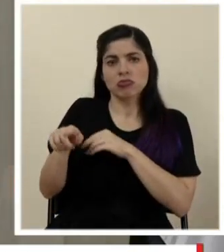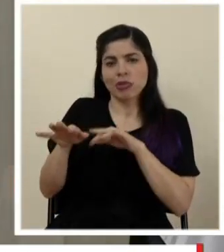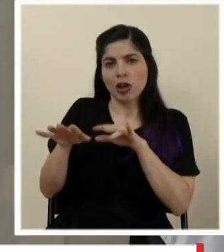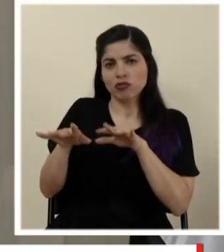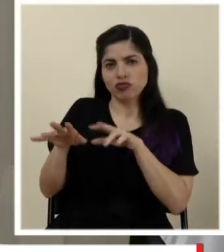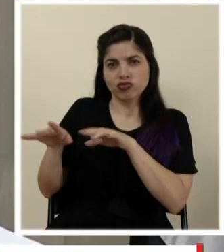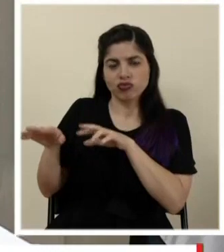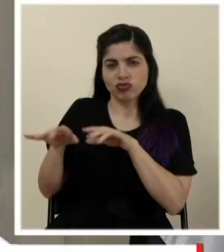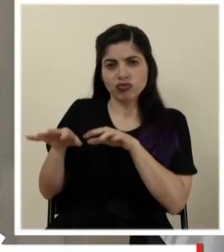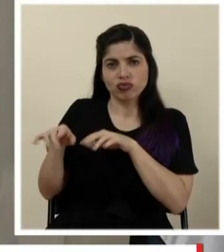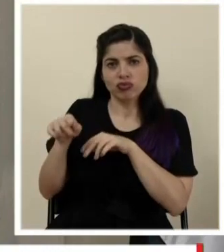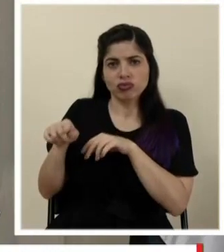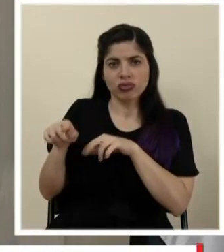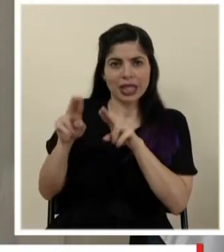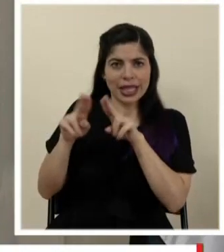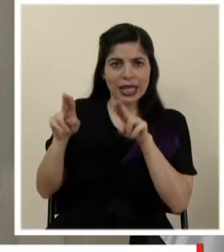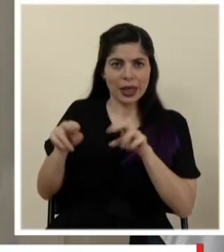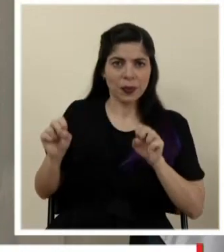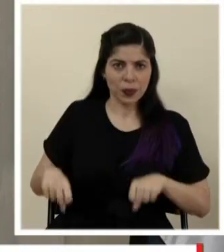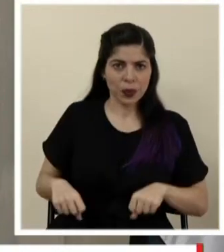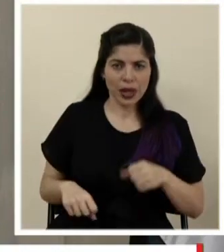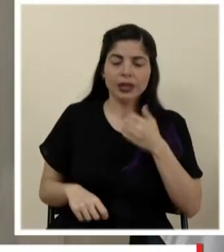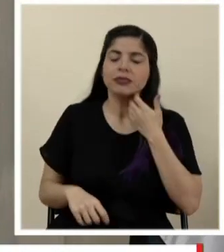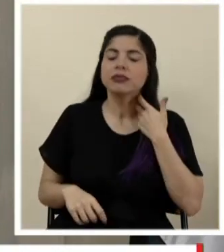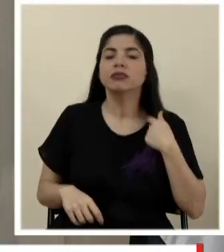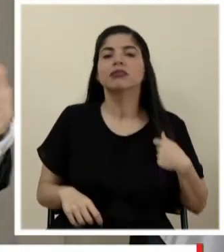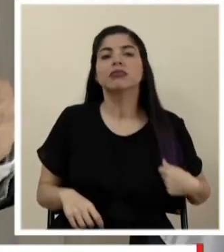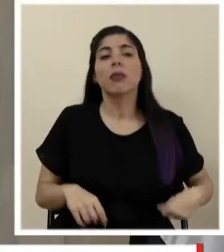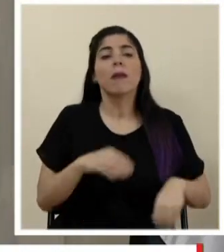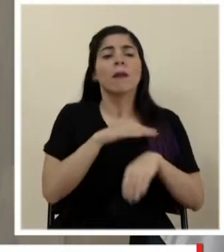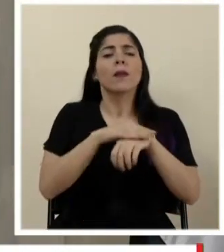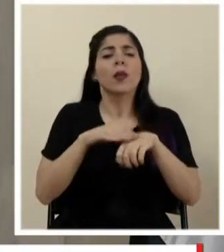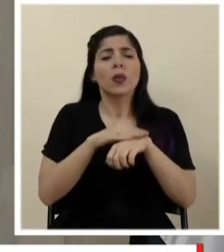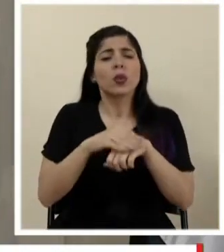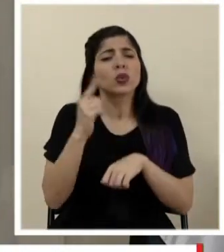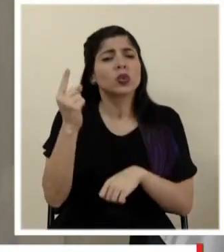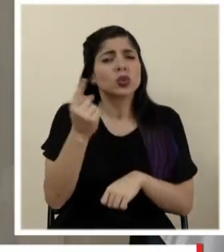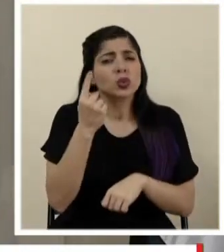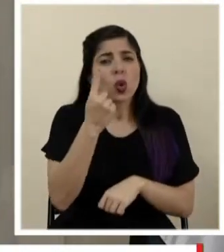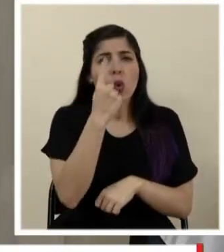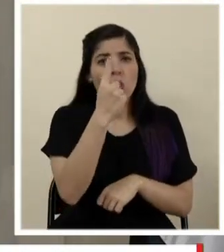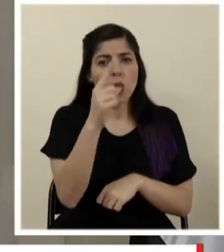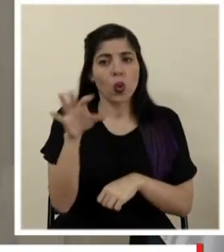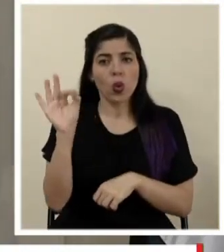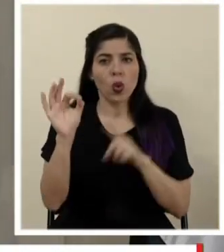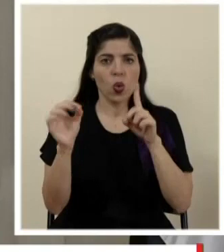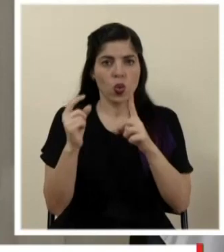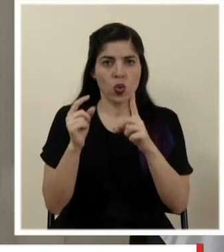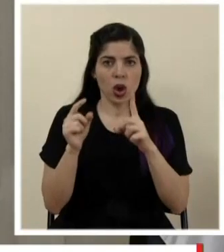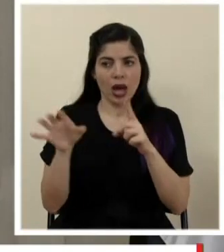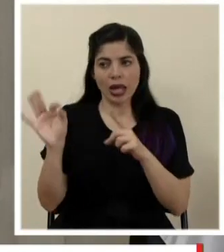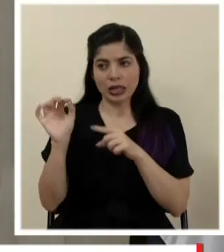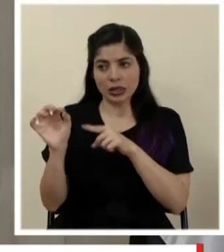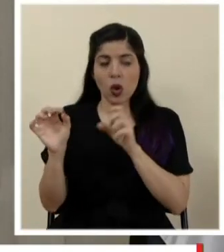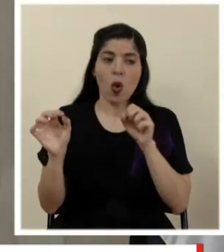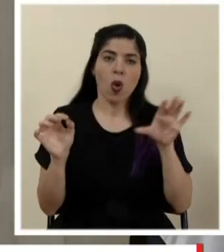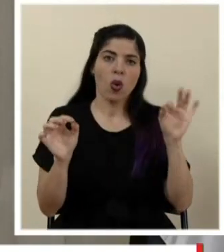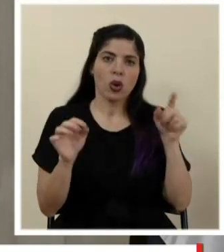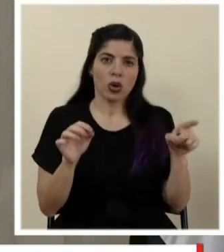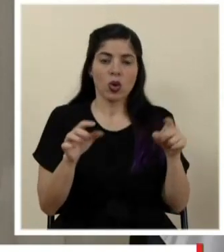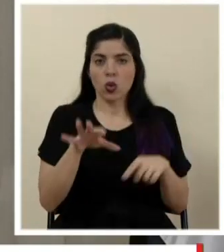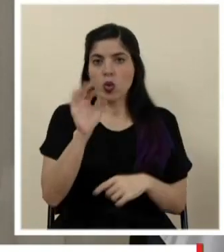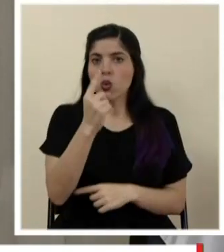esta versión de Internet. Pero por favor, solo tramítenlo por una vía para no